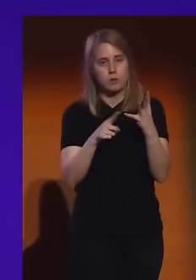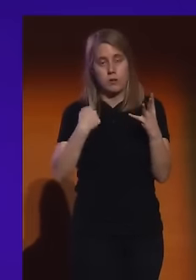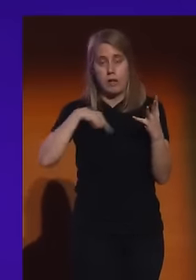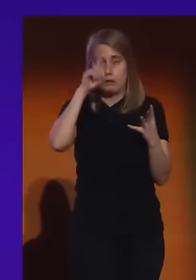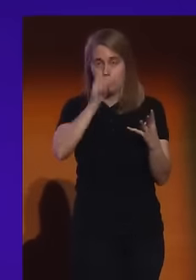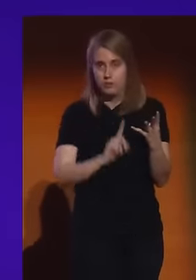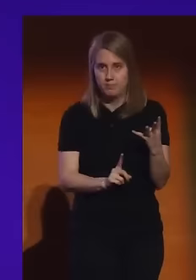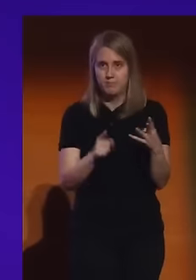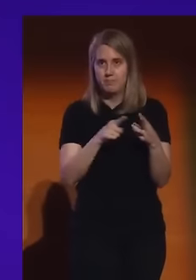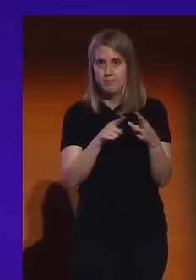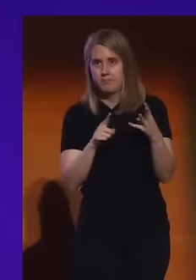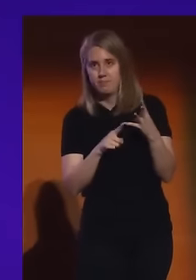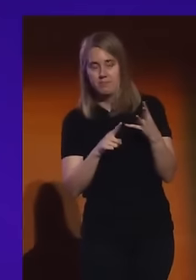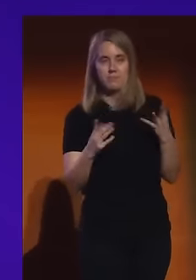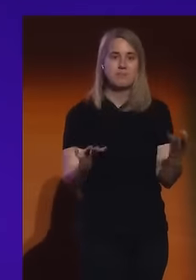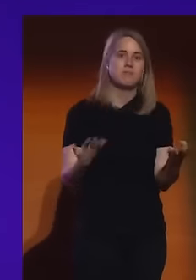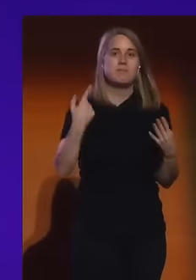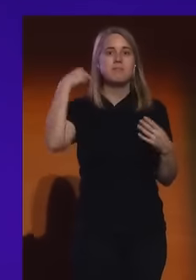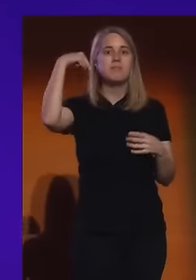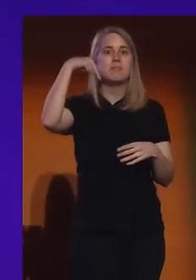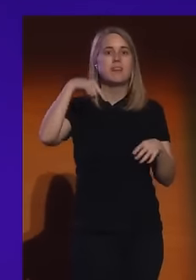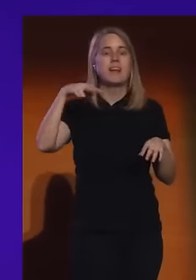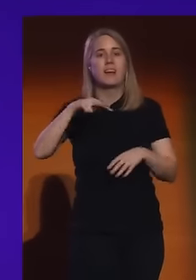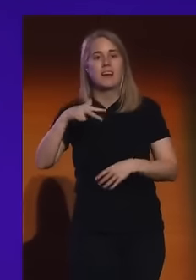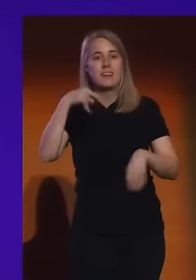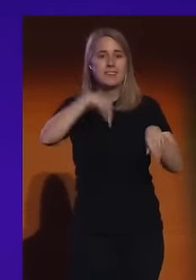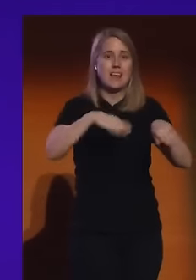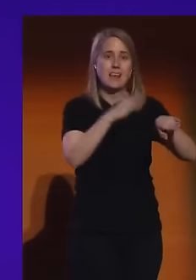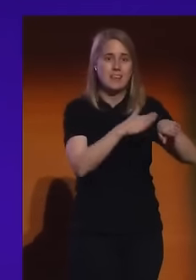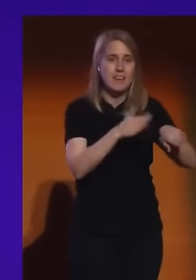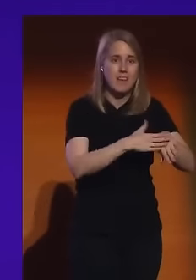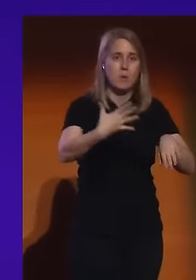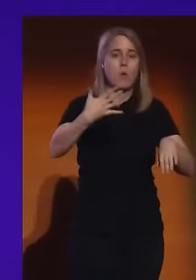ya es